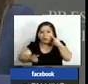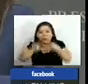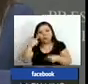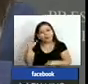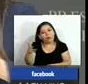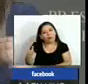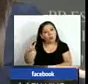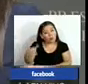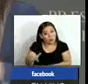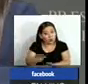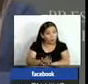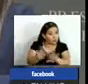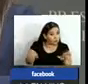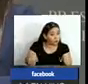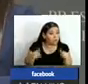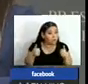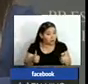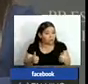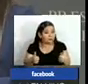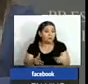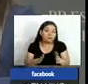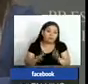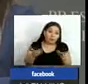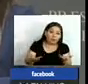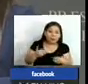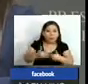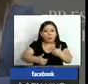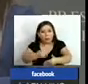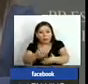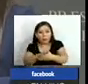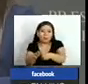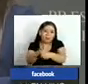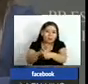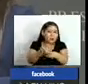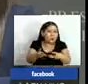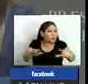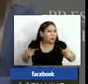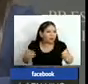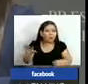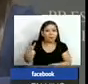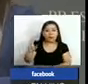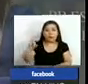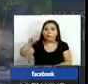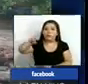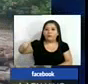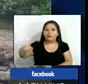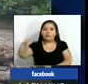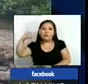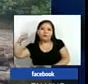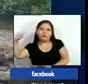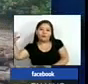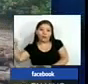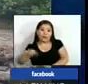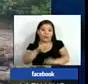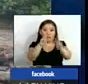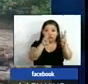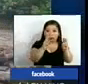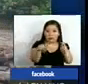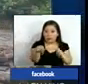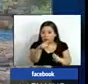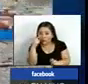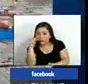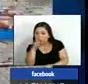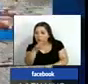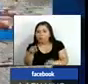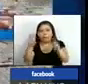vamos a llegar, si todo sale bien y el desarrollo de la pandemia nos lo permite, no más de 1 millón. Otro panorama adverso dentro